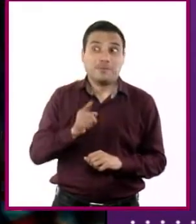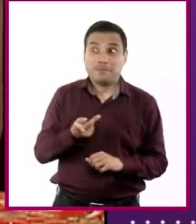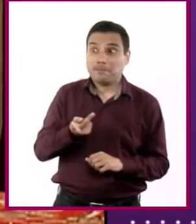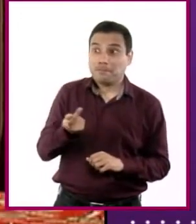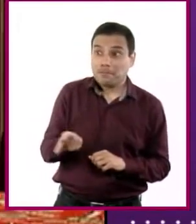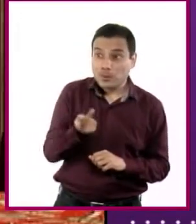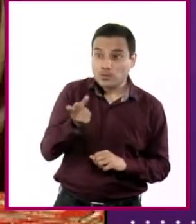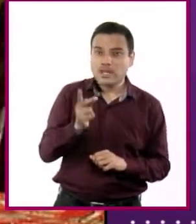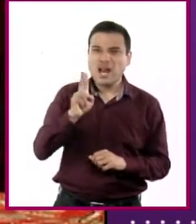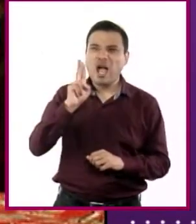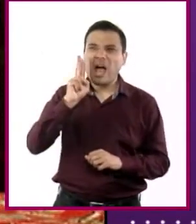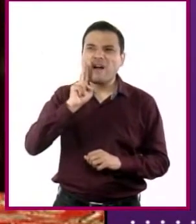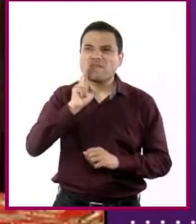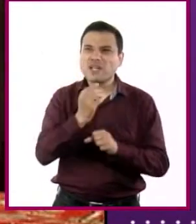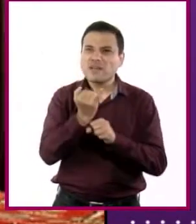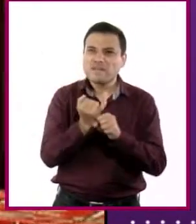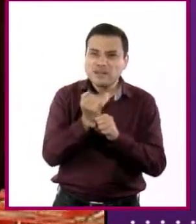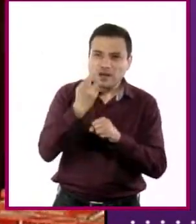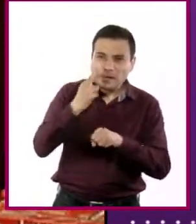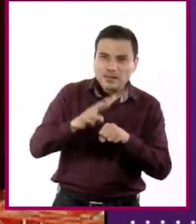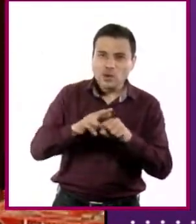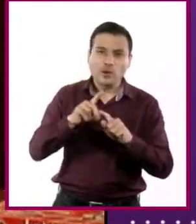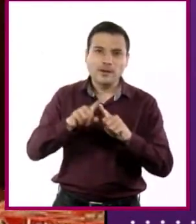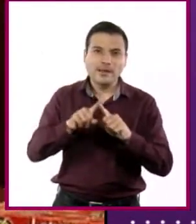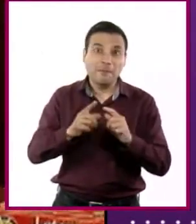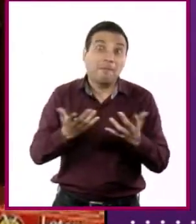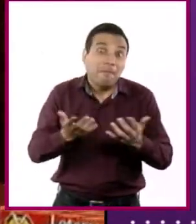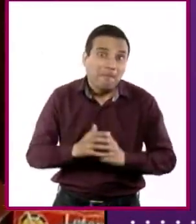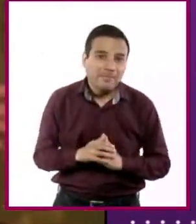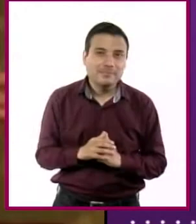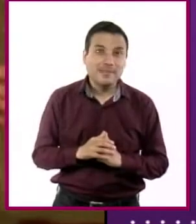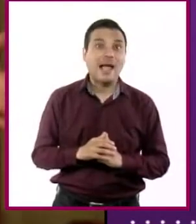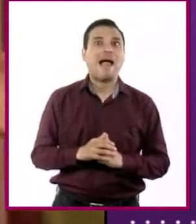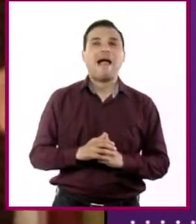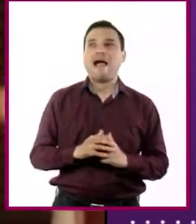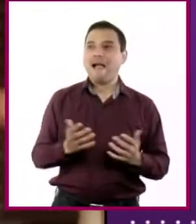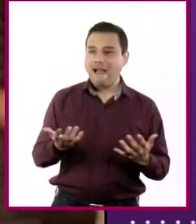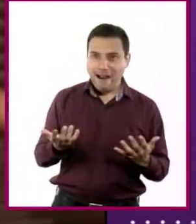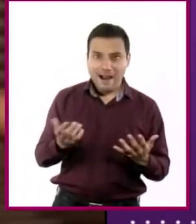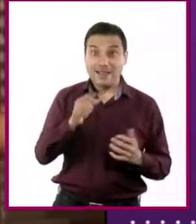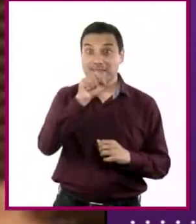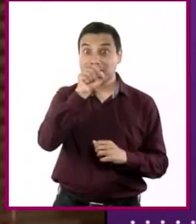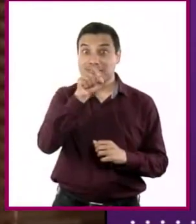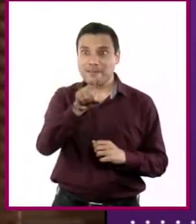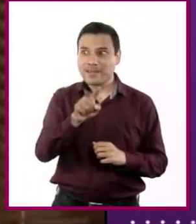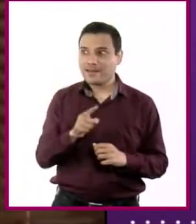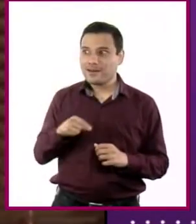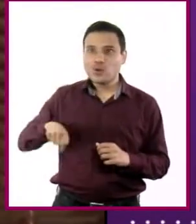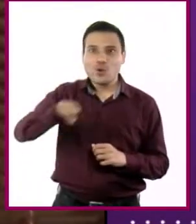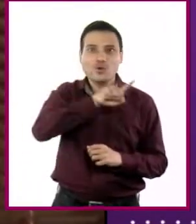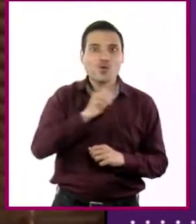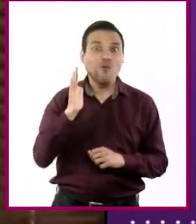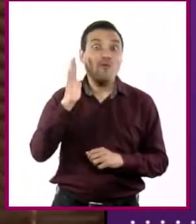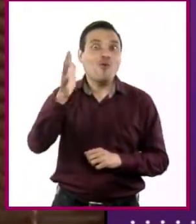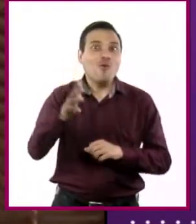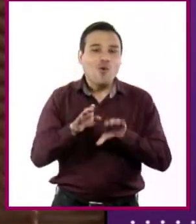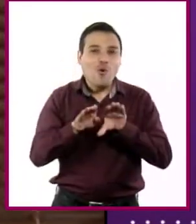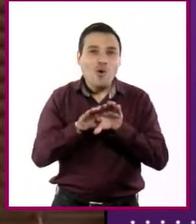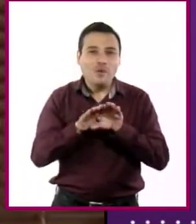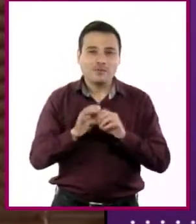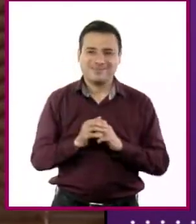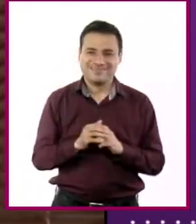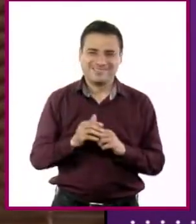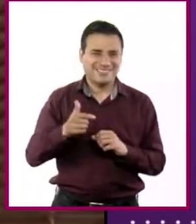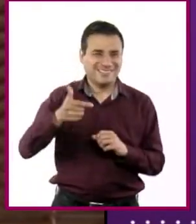para resolver nuestros casos pendientes. ¡Claro! Y preguntarle sobre nuestro futuro. ¿Pero están